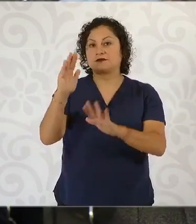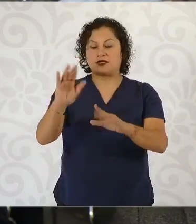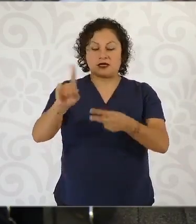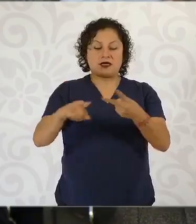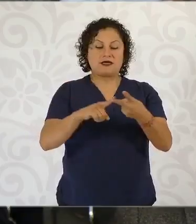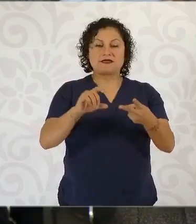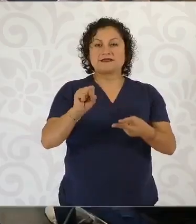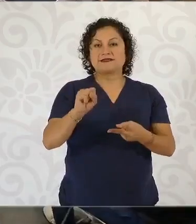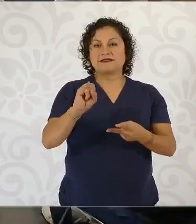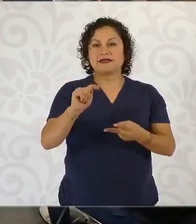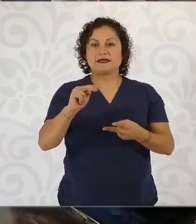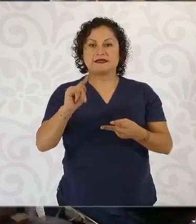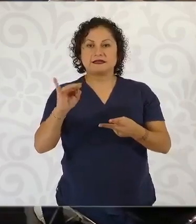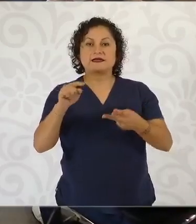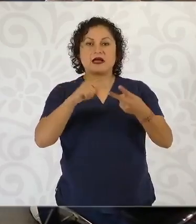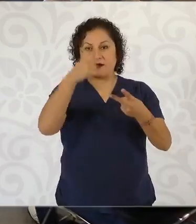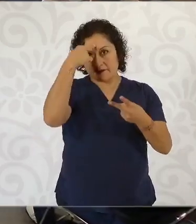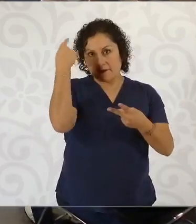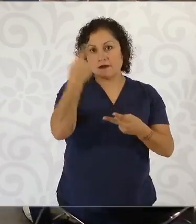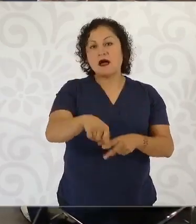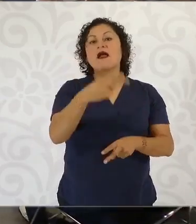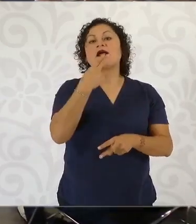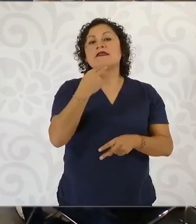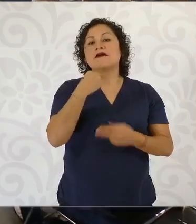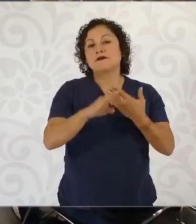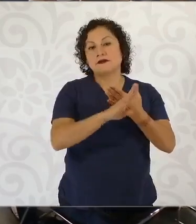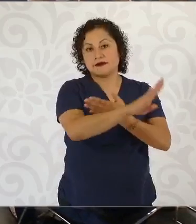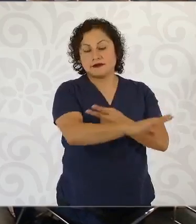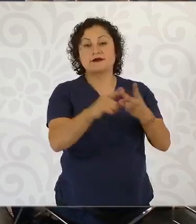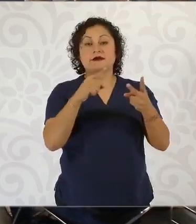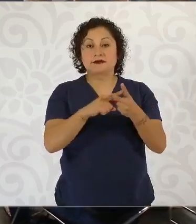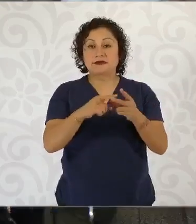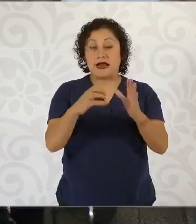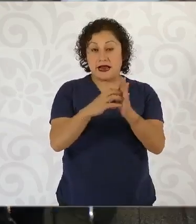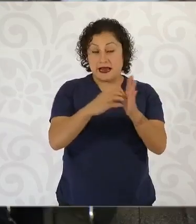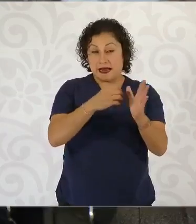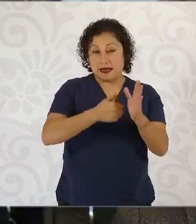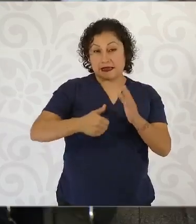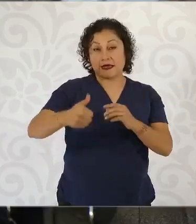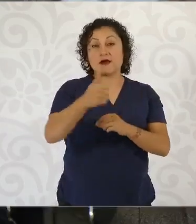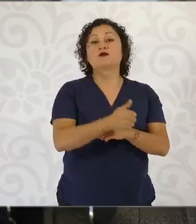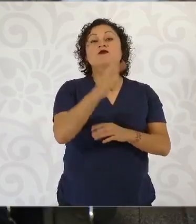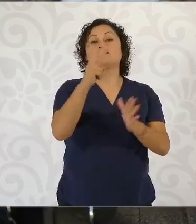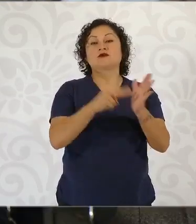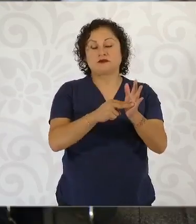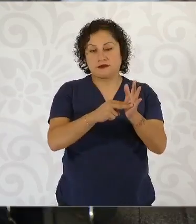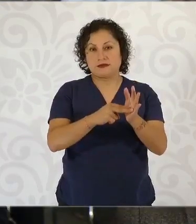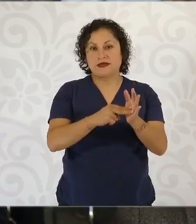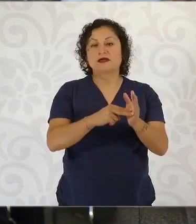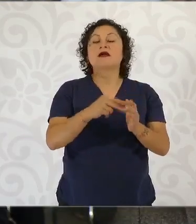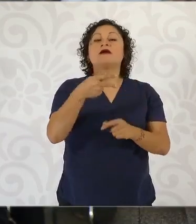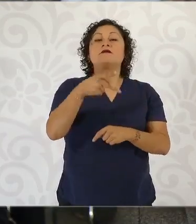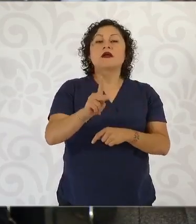que es para diabetes, fue vendida en más de 2,000 pesos cada caja, cuando el precio era de 120, más o